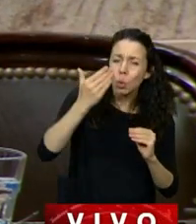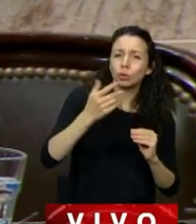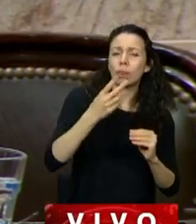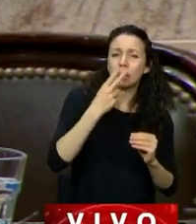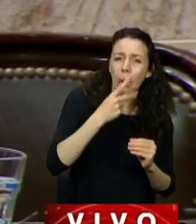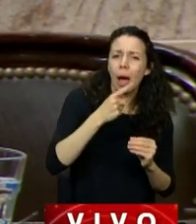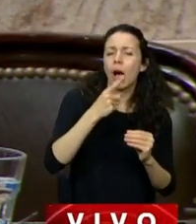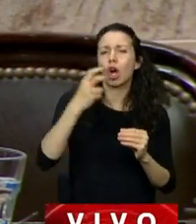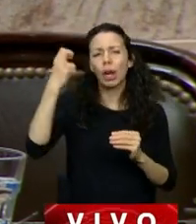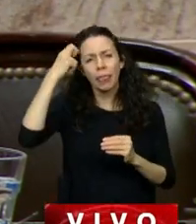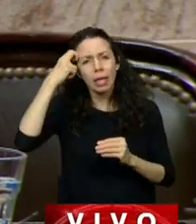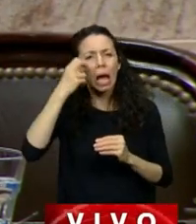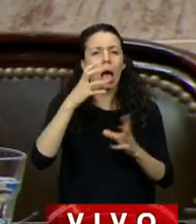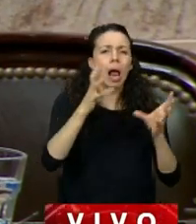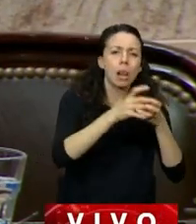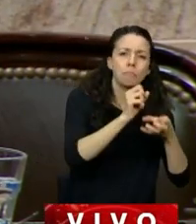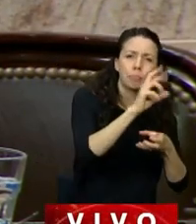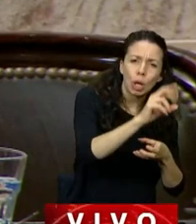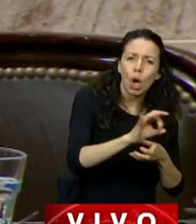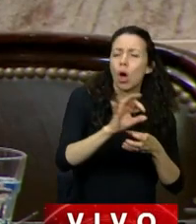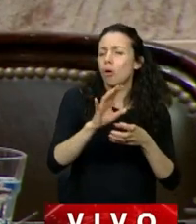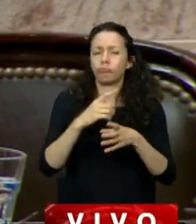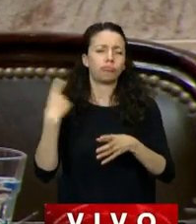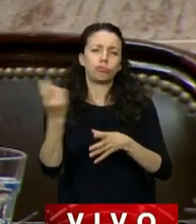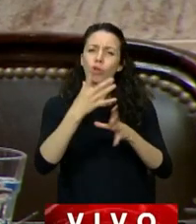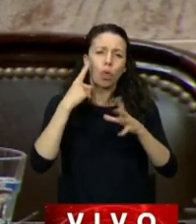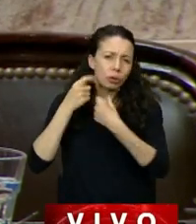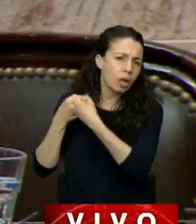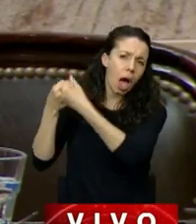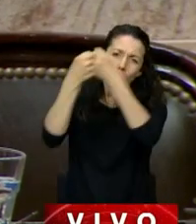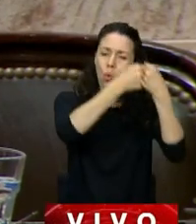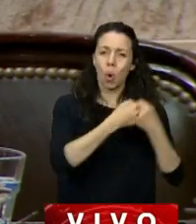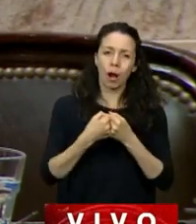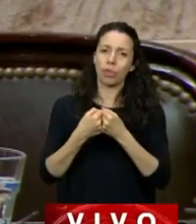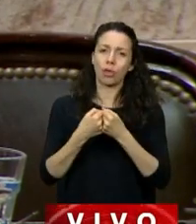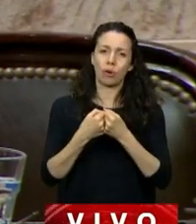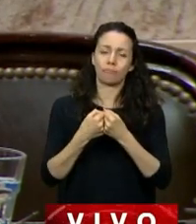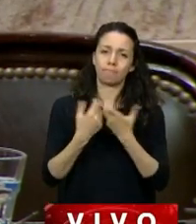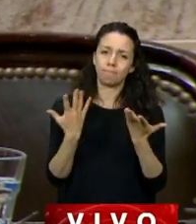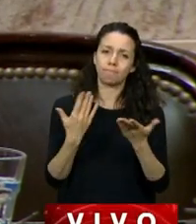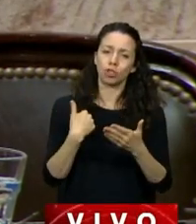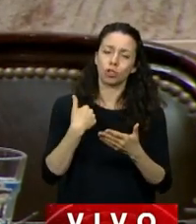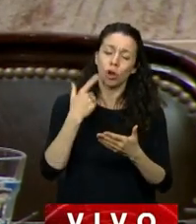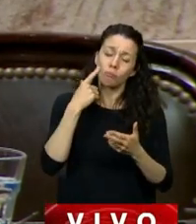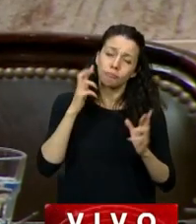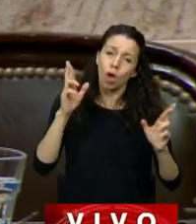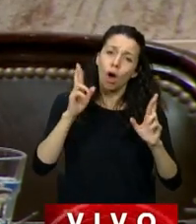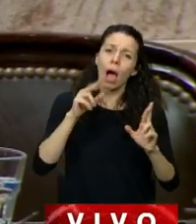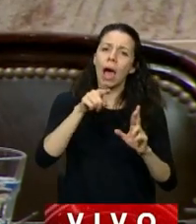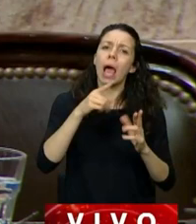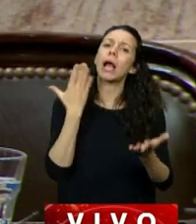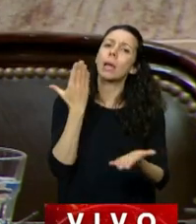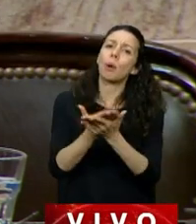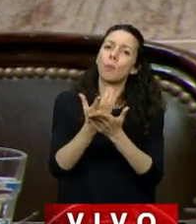radicales con lo del Pro con los compañeros Estamos de acuerdo Así que yo espero que se acepte esta